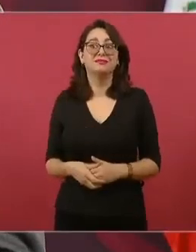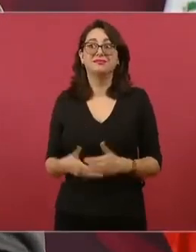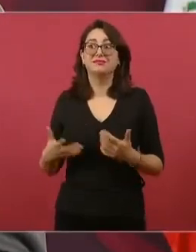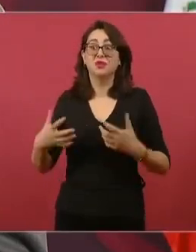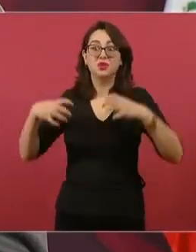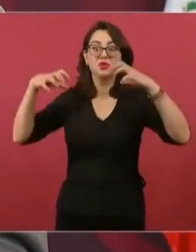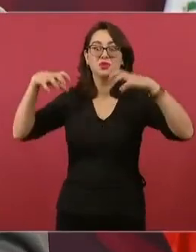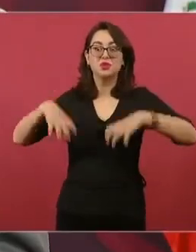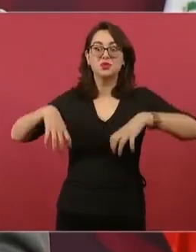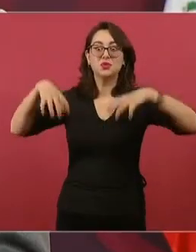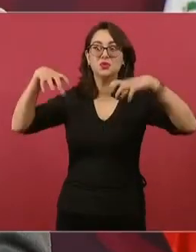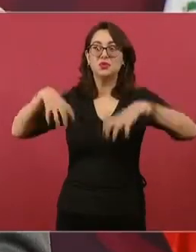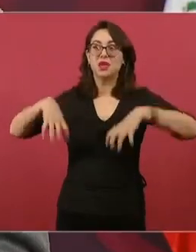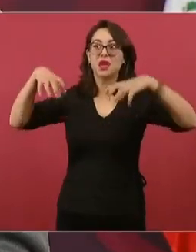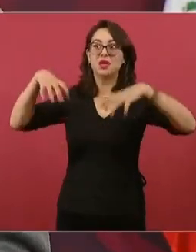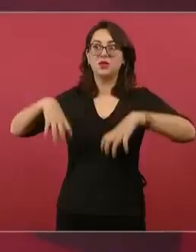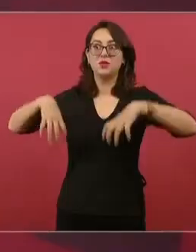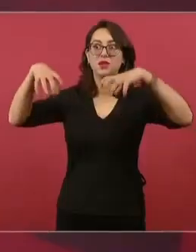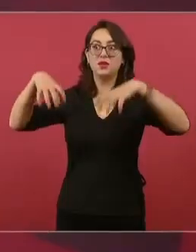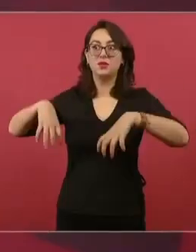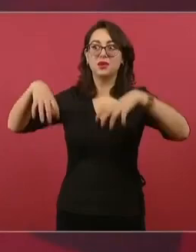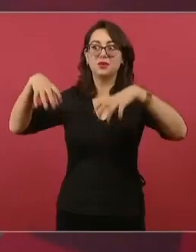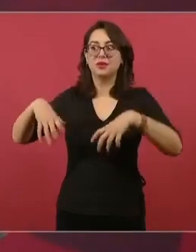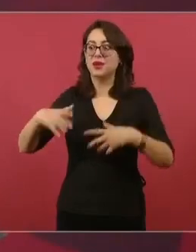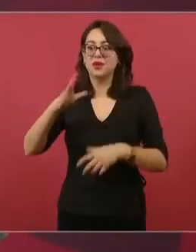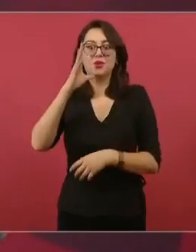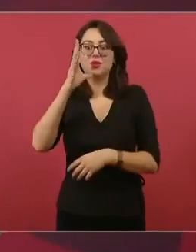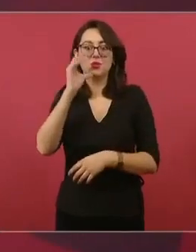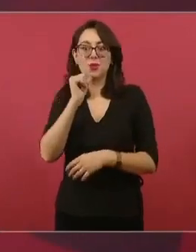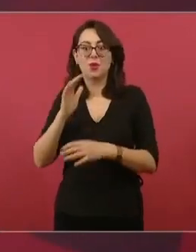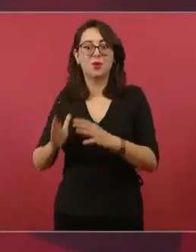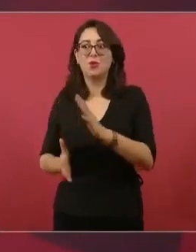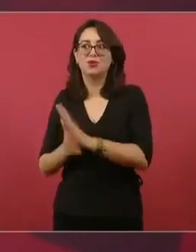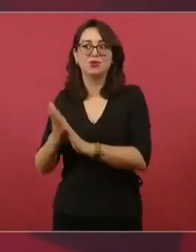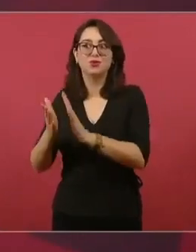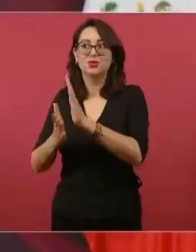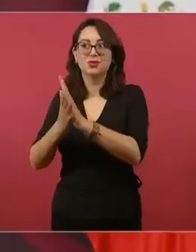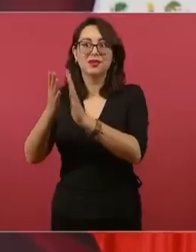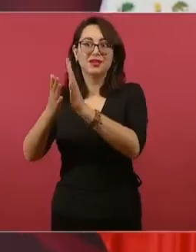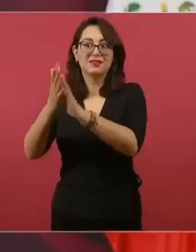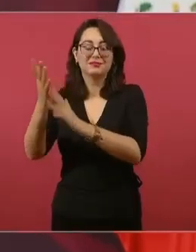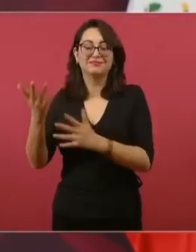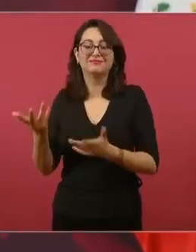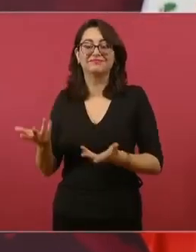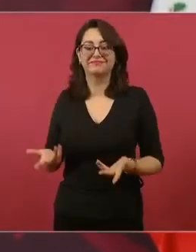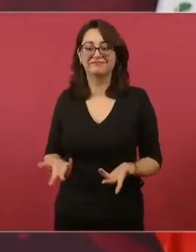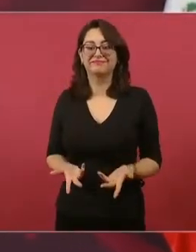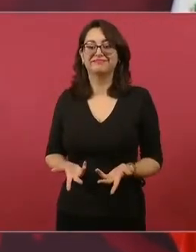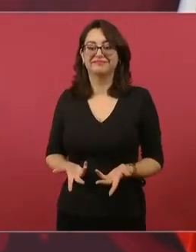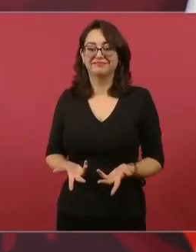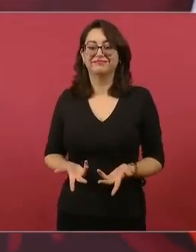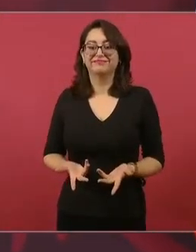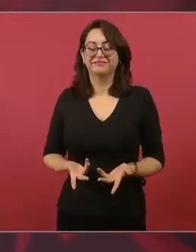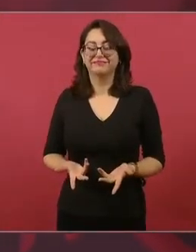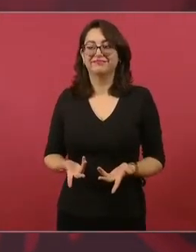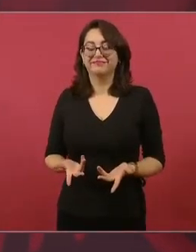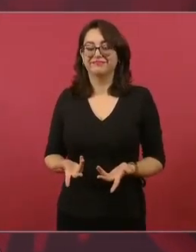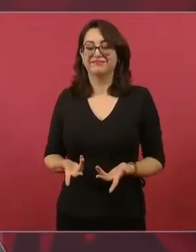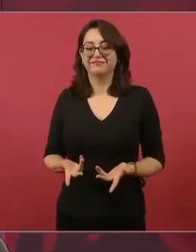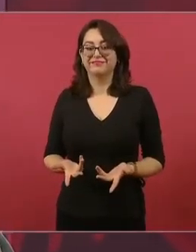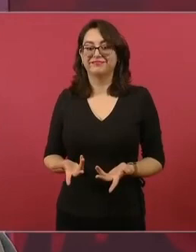En el norte, cuando llueve mucho, la gente se alegra.